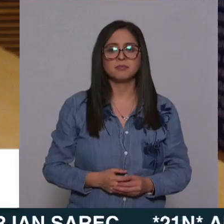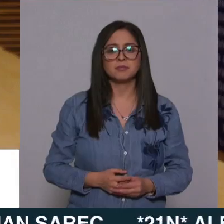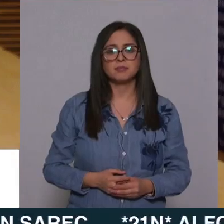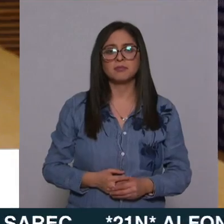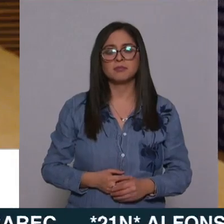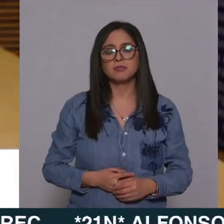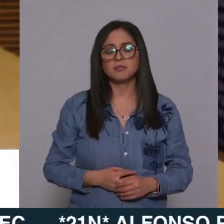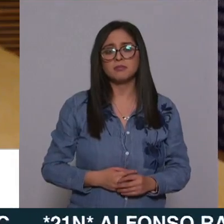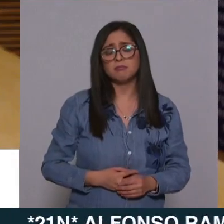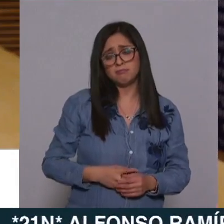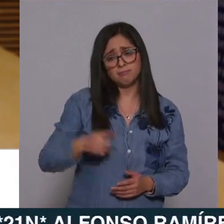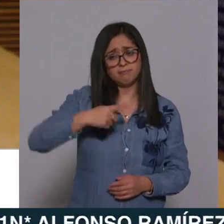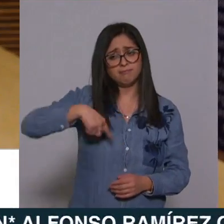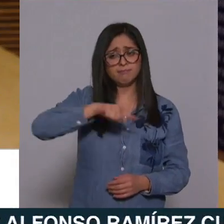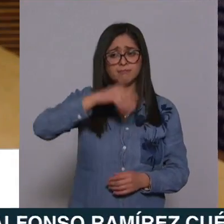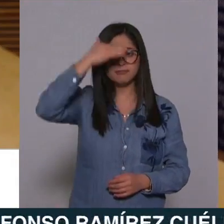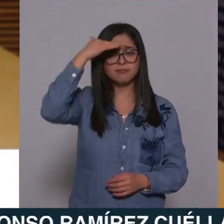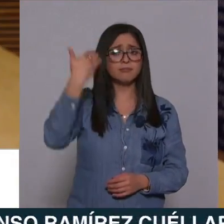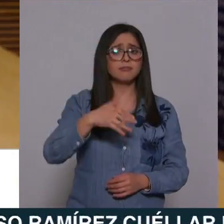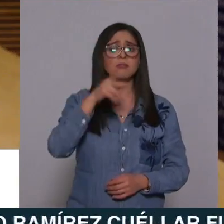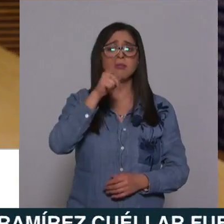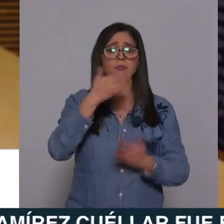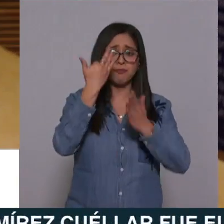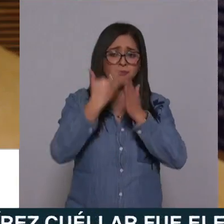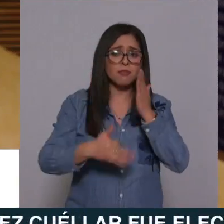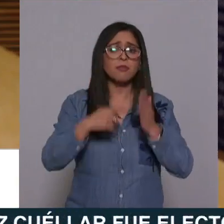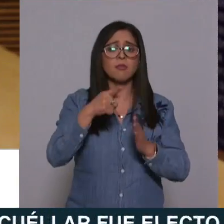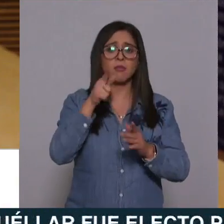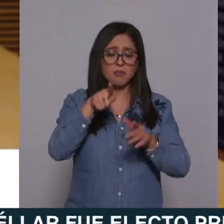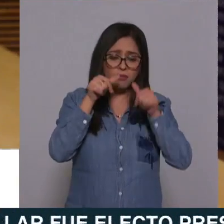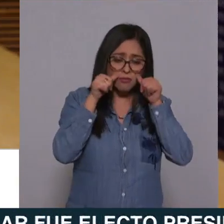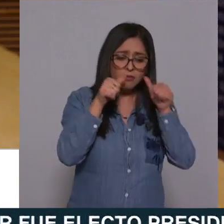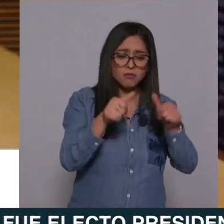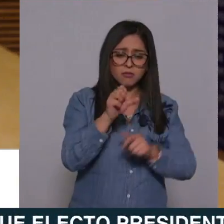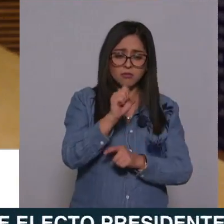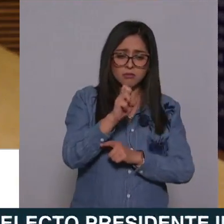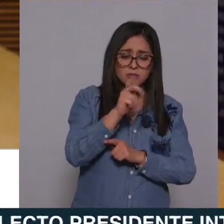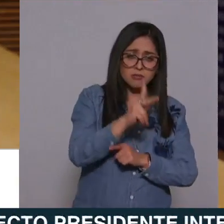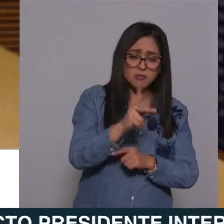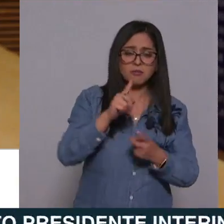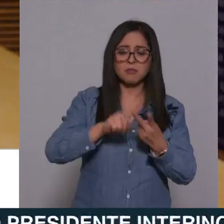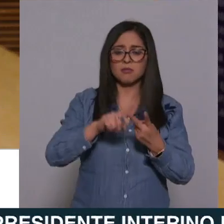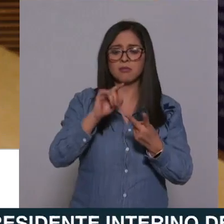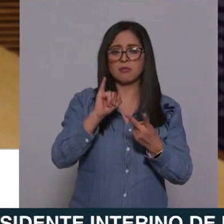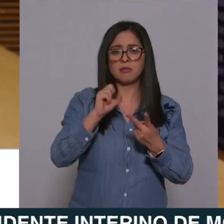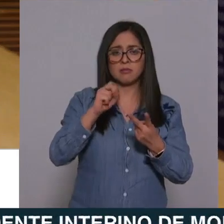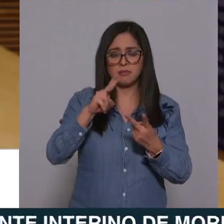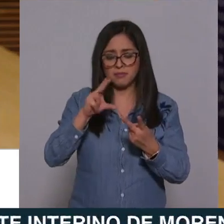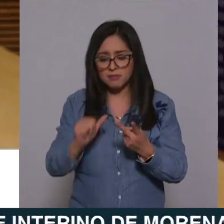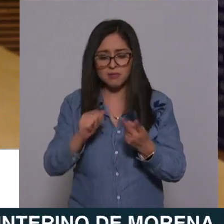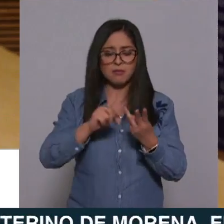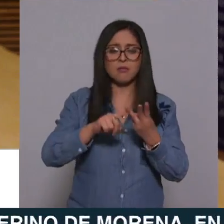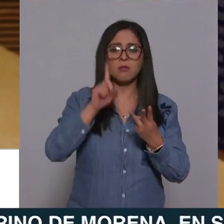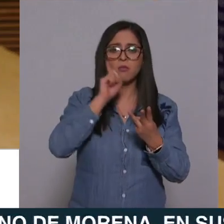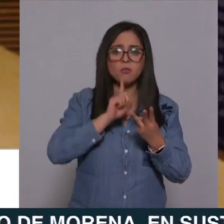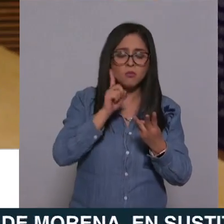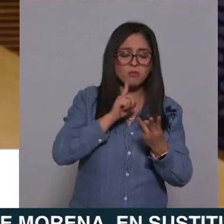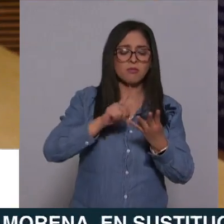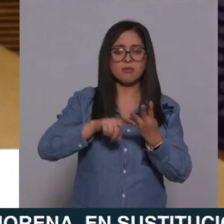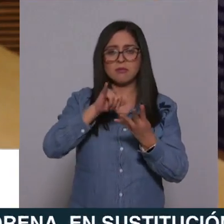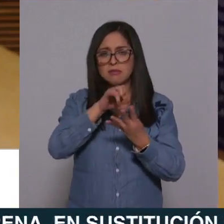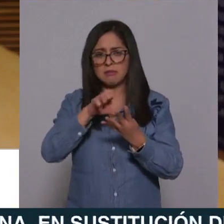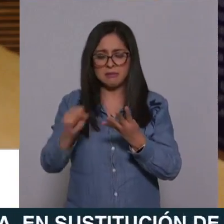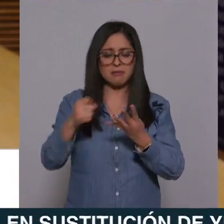podemos hacer si no influimos en la Secretaría de Educación Pública y en CIPINA y en Mujeres y en el IMSS y en todas estas